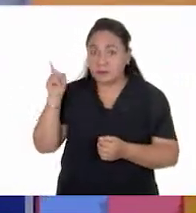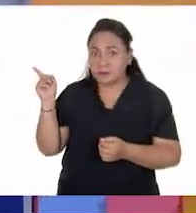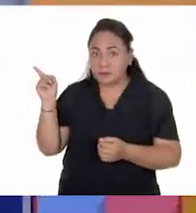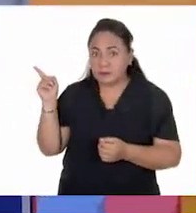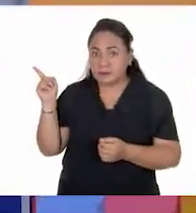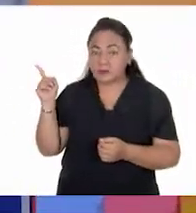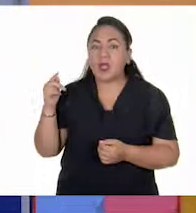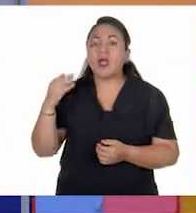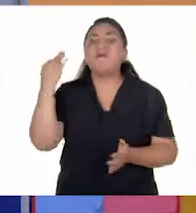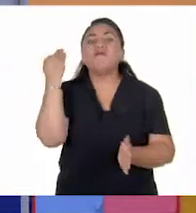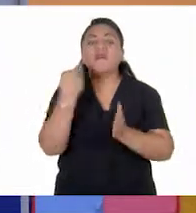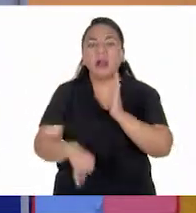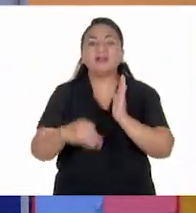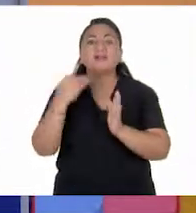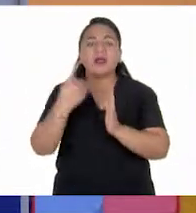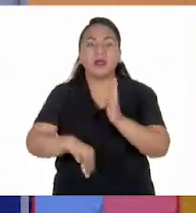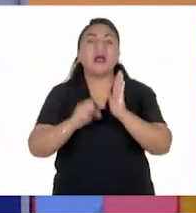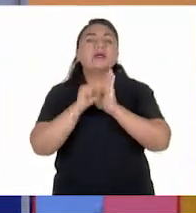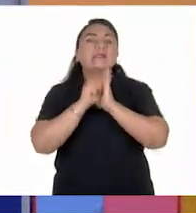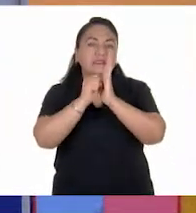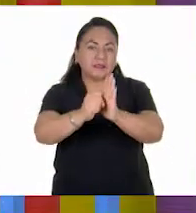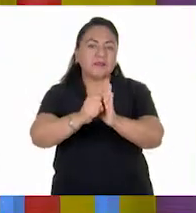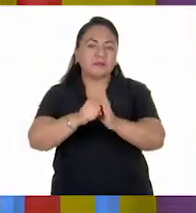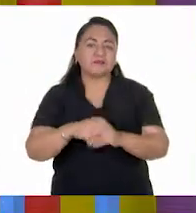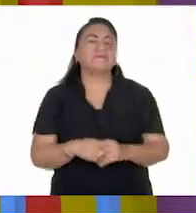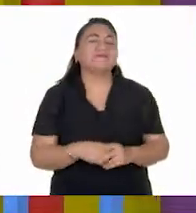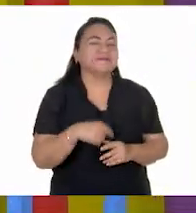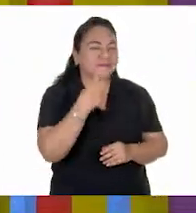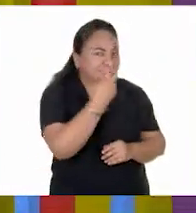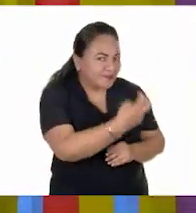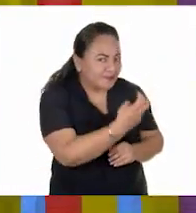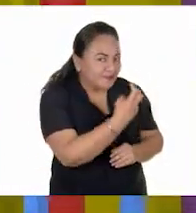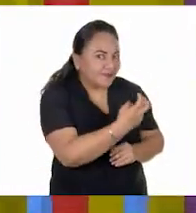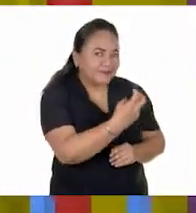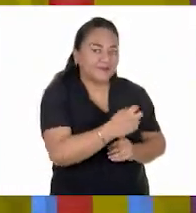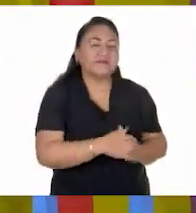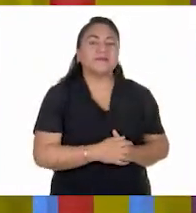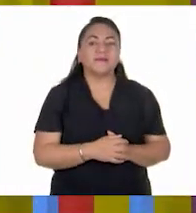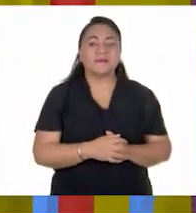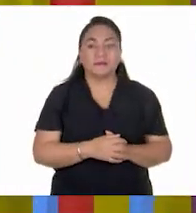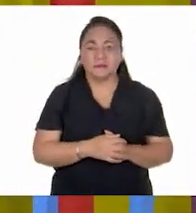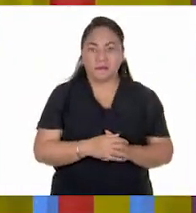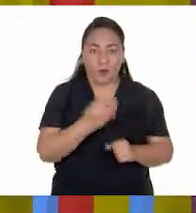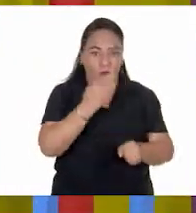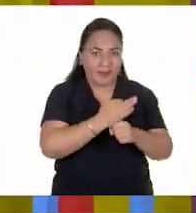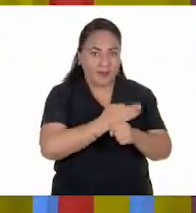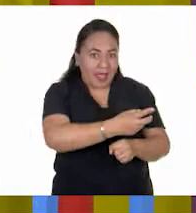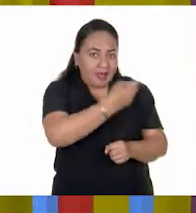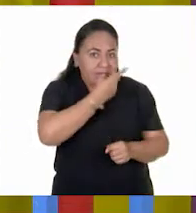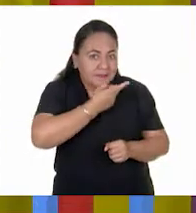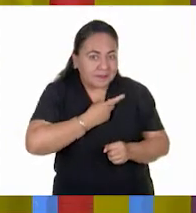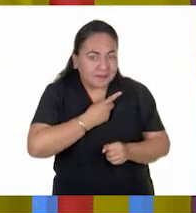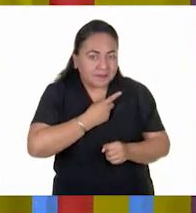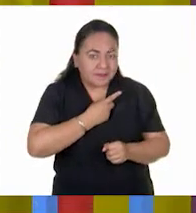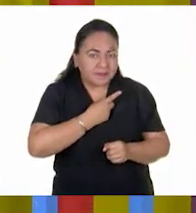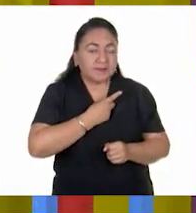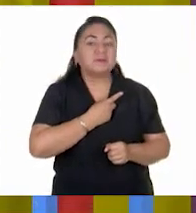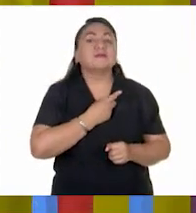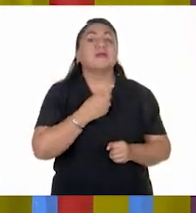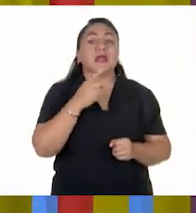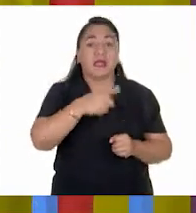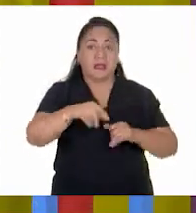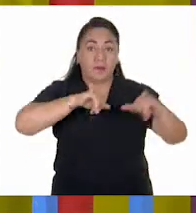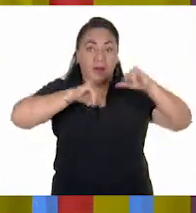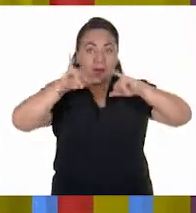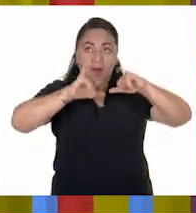le faltan los símbolos, ¿verdad? Exactamente, Pili. Como Pilar nos acaba de comentar, a este